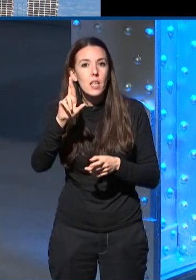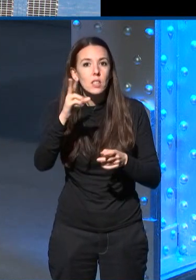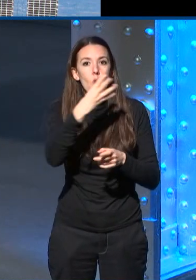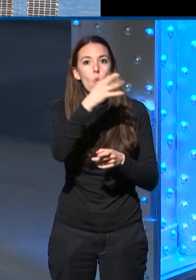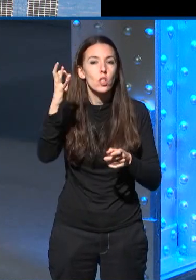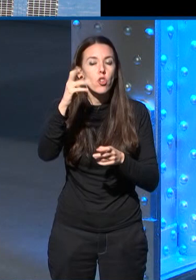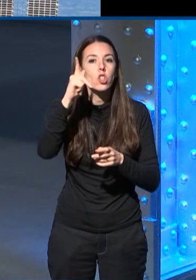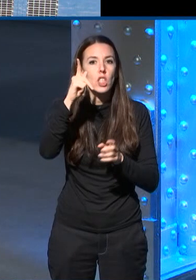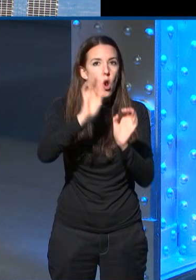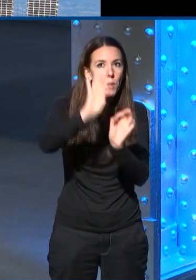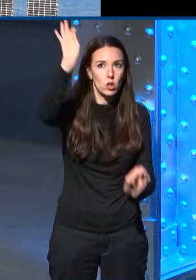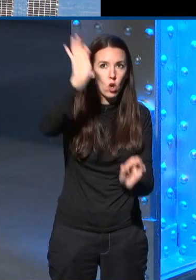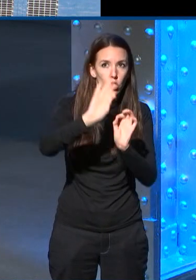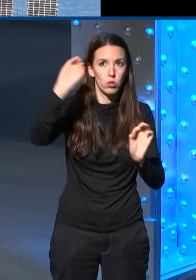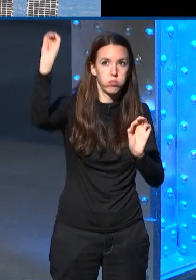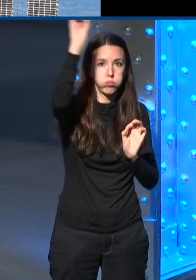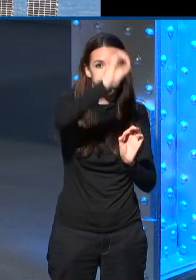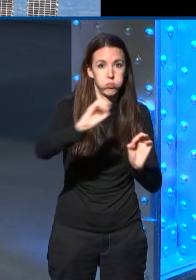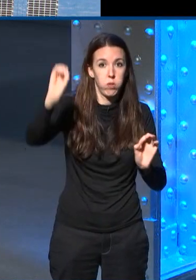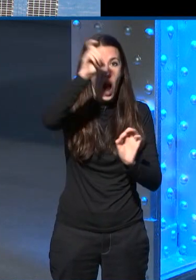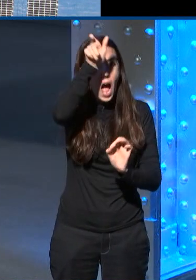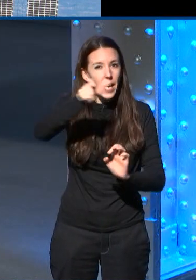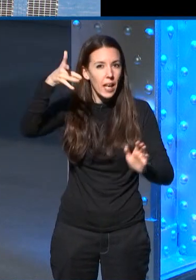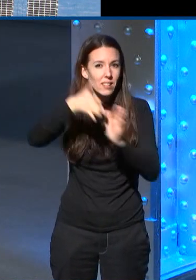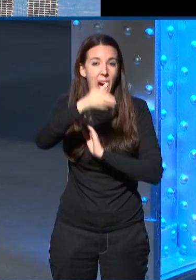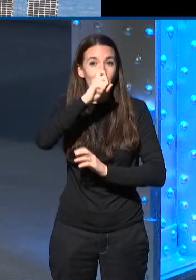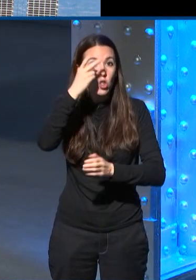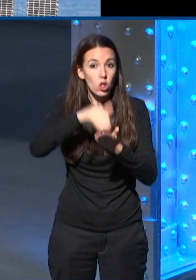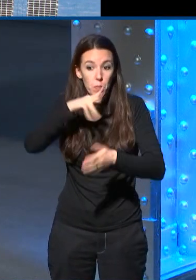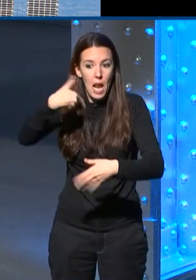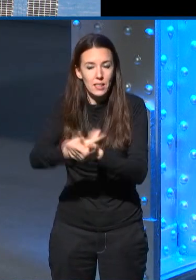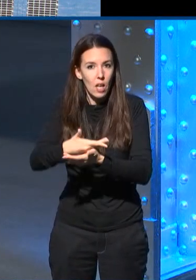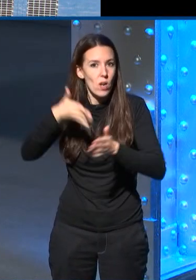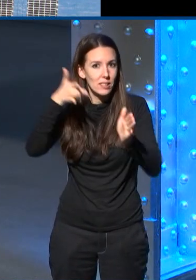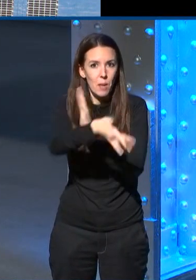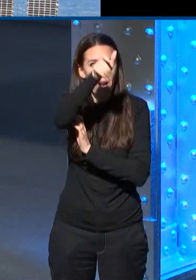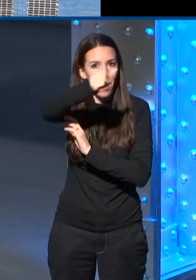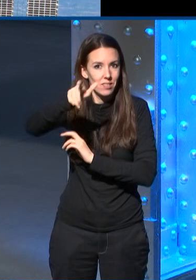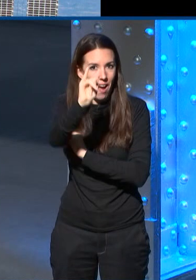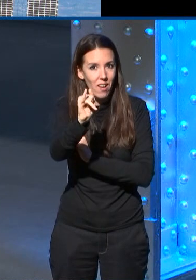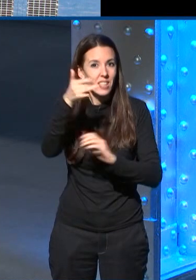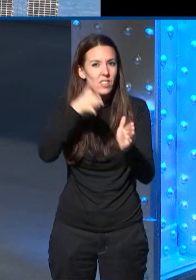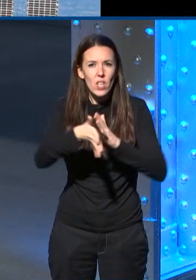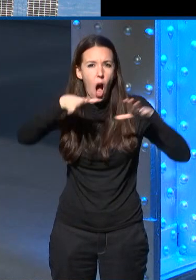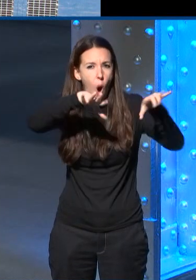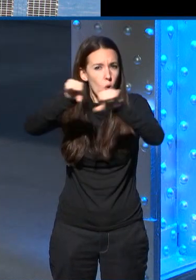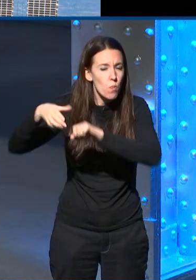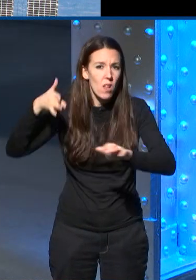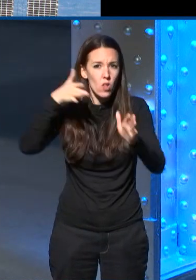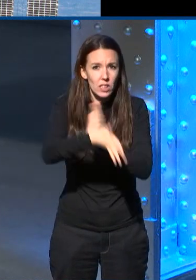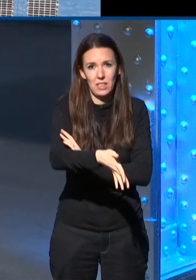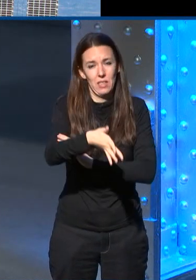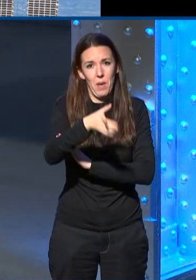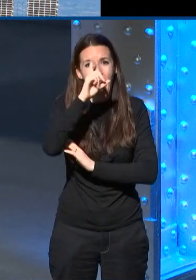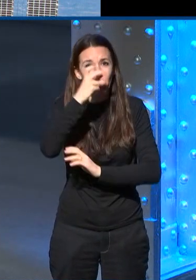altura y tenemos ahí permanentemente gente desde el año 2000. O sea, tenemos una ocupación permanente en el espacio